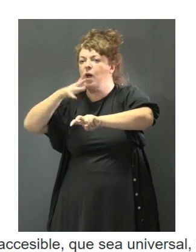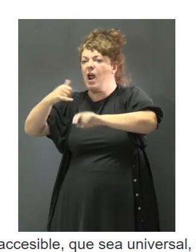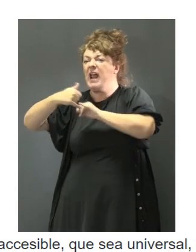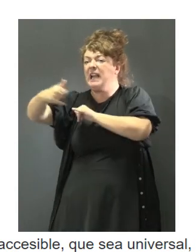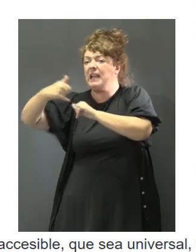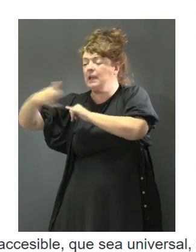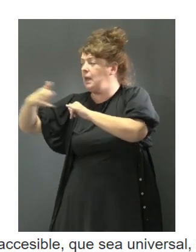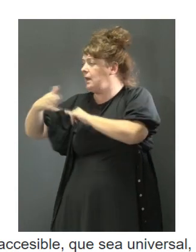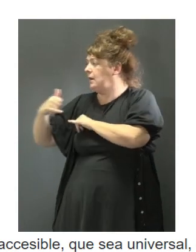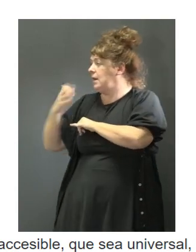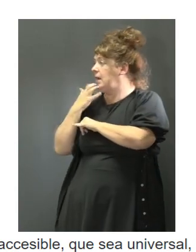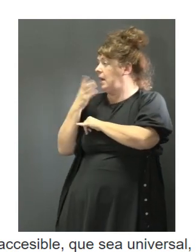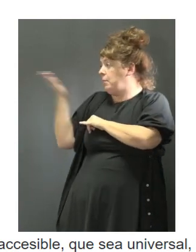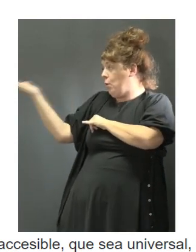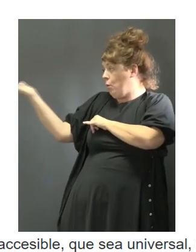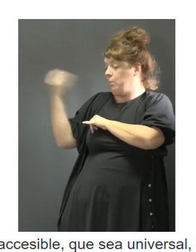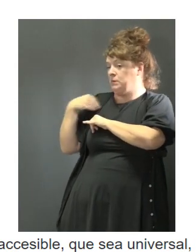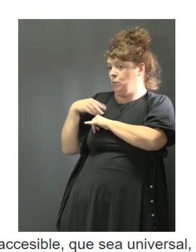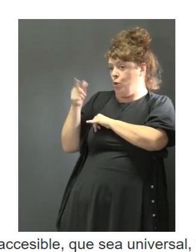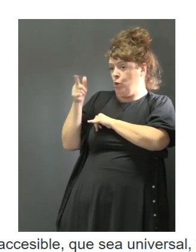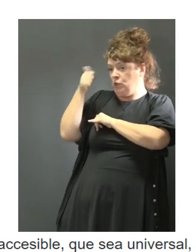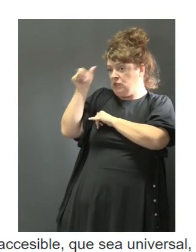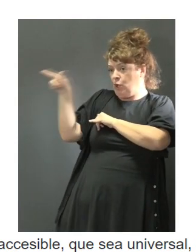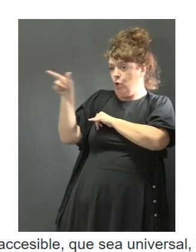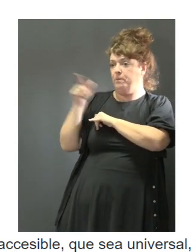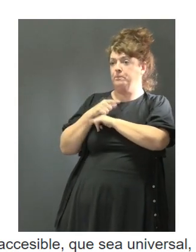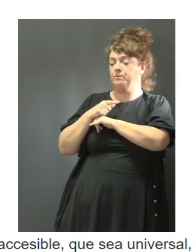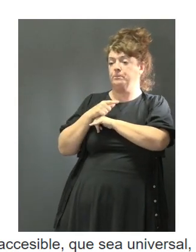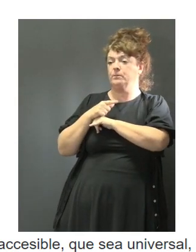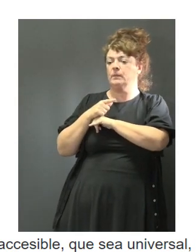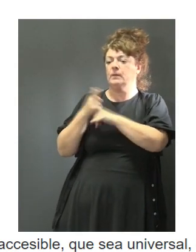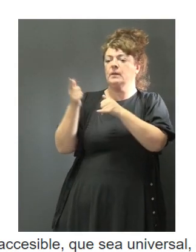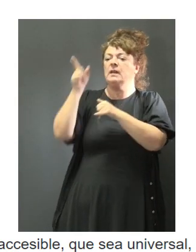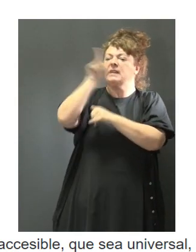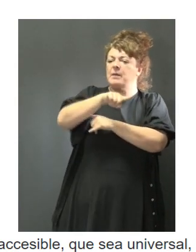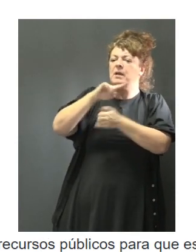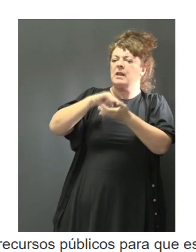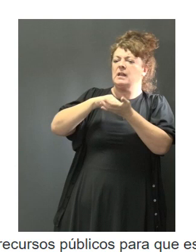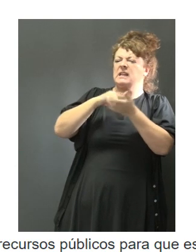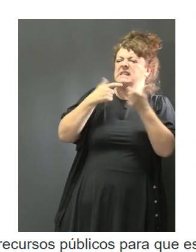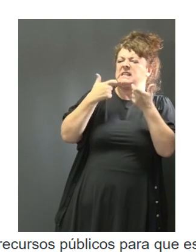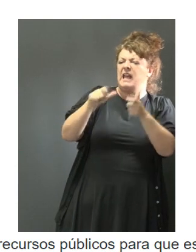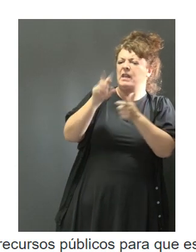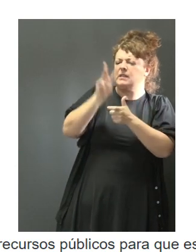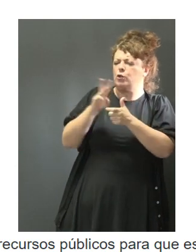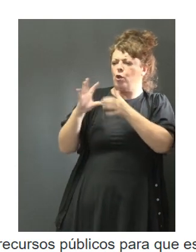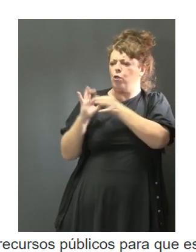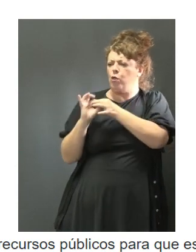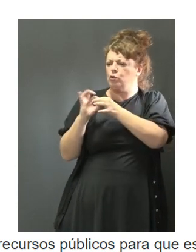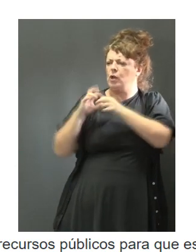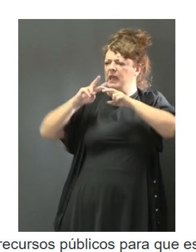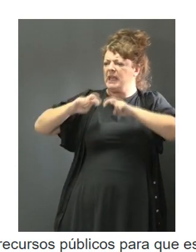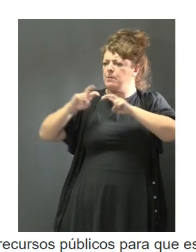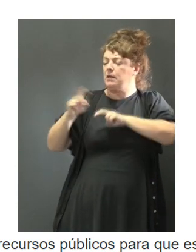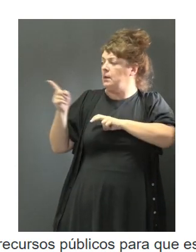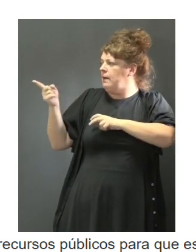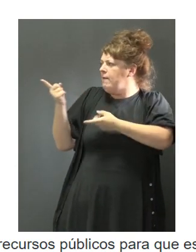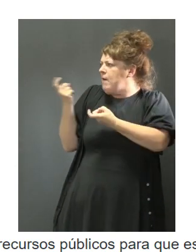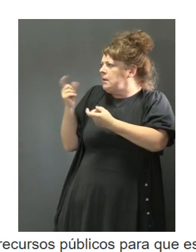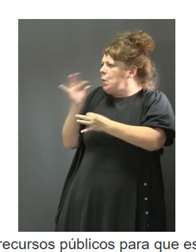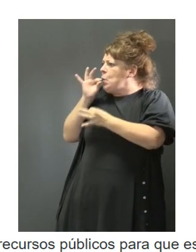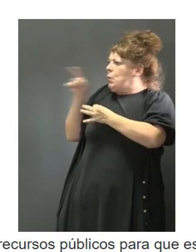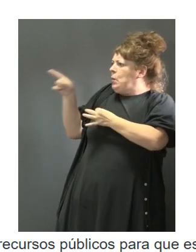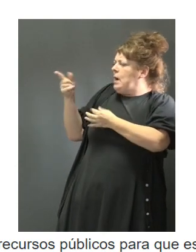es un ejemplo, tanto la parte de investigación como la parte del tercer sector, nos nutrimos de